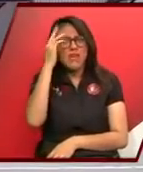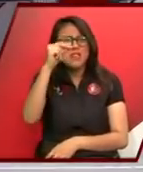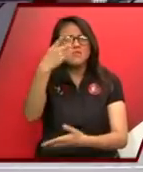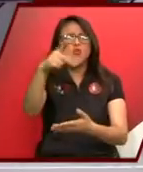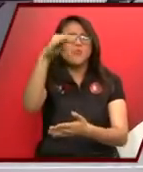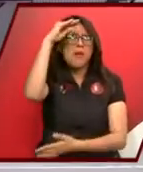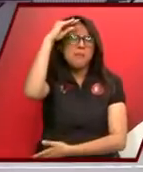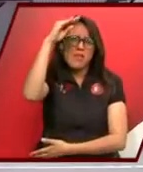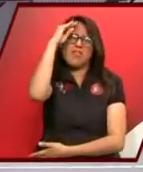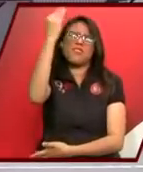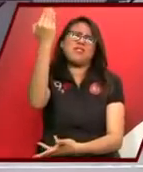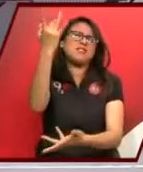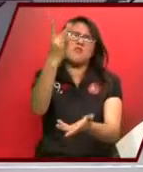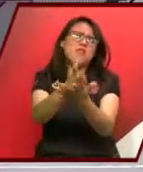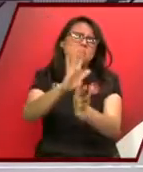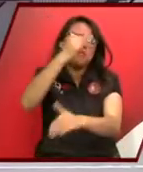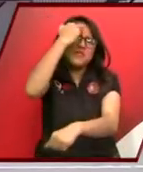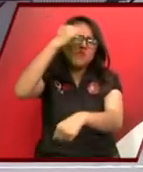arriba. ¿Ah?